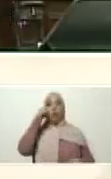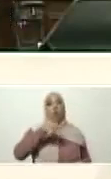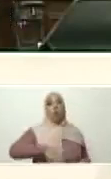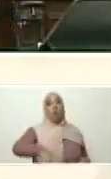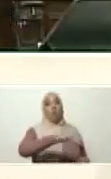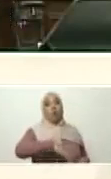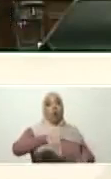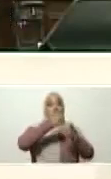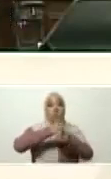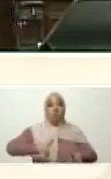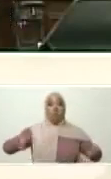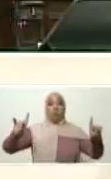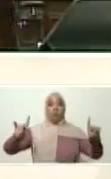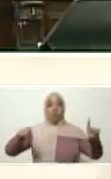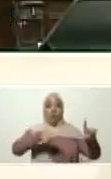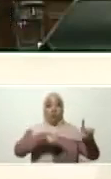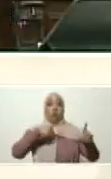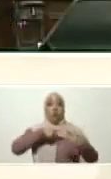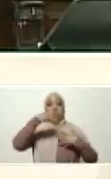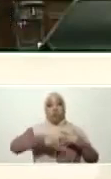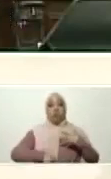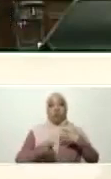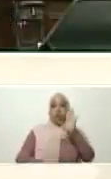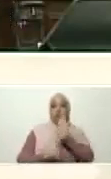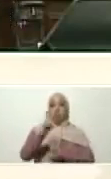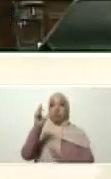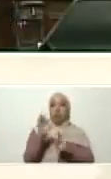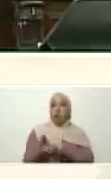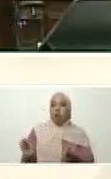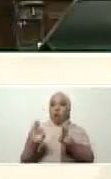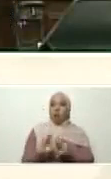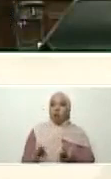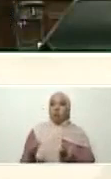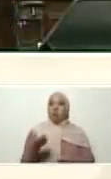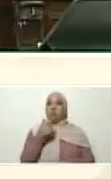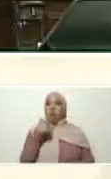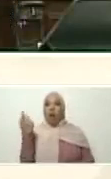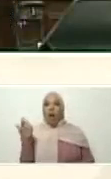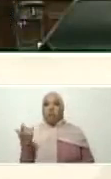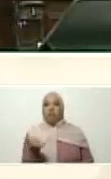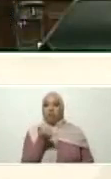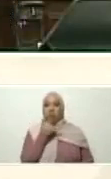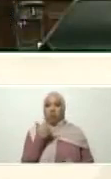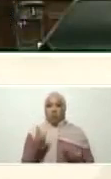la democracia. ¿Ese es el proyecto o hay algo superior a eso? Ah, Arriaza, ¿hay algo superior a eso?